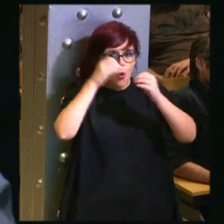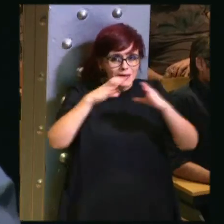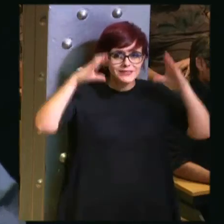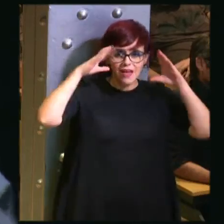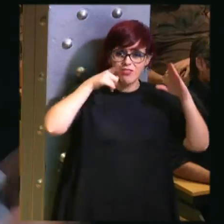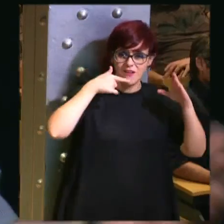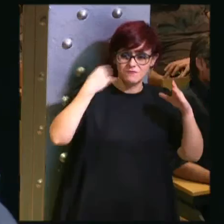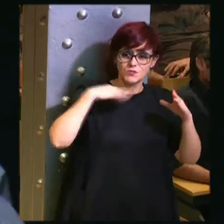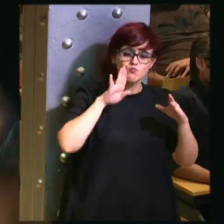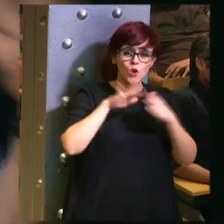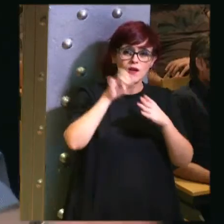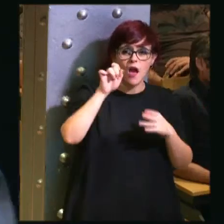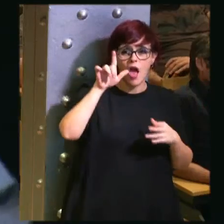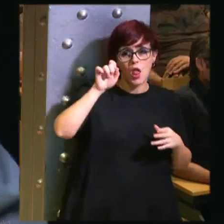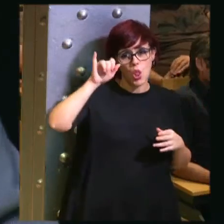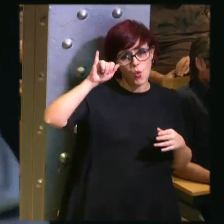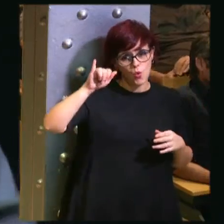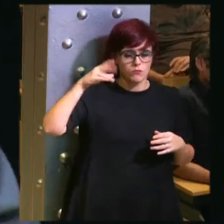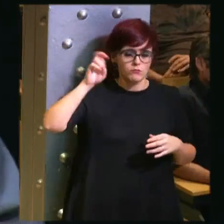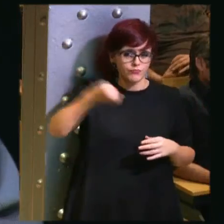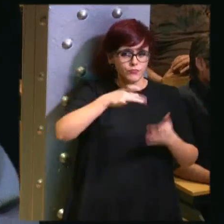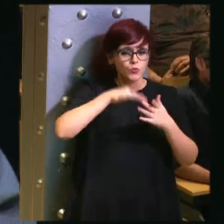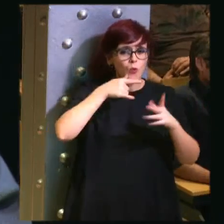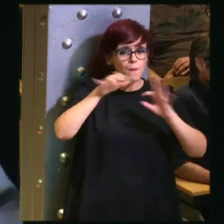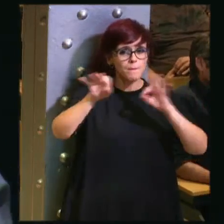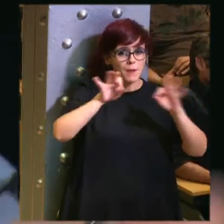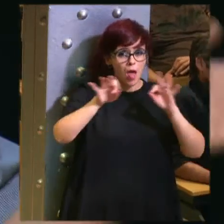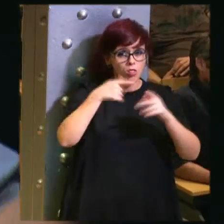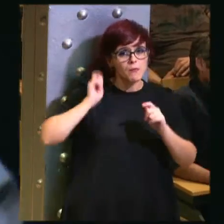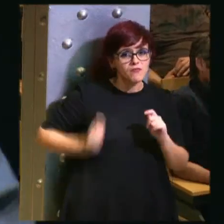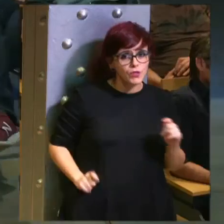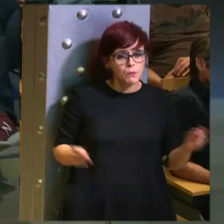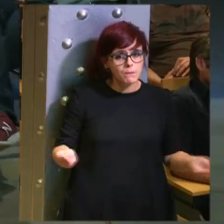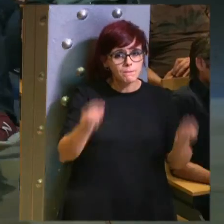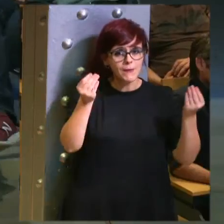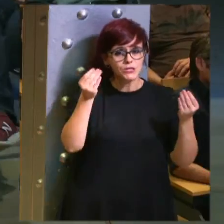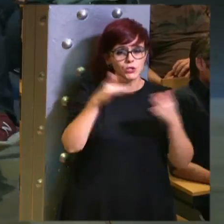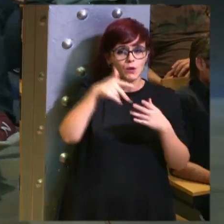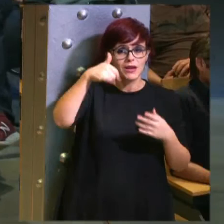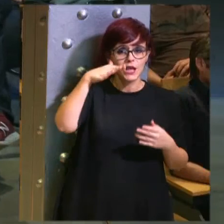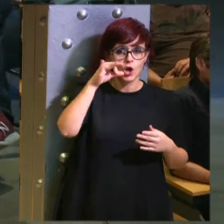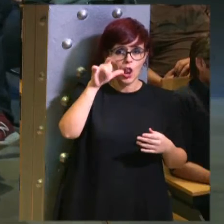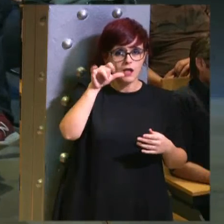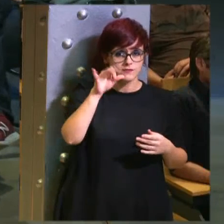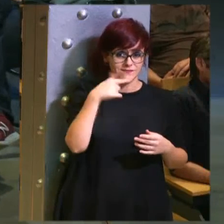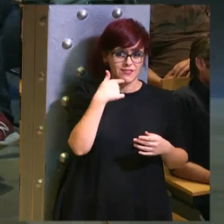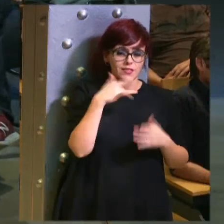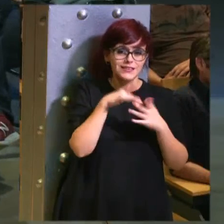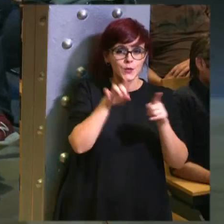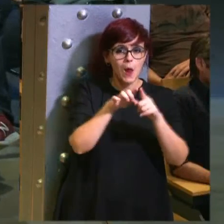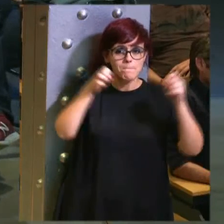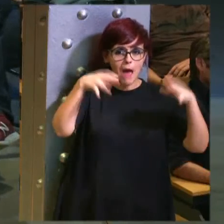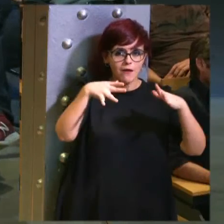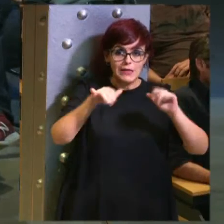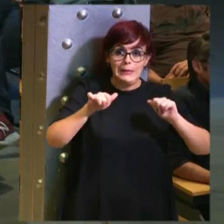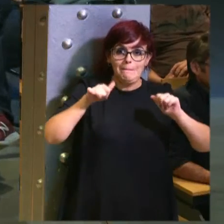que se están, como Aloy, y se están perfeccionando. Estamos, como dice Nicolás, en el principio de la magia y